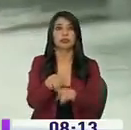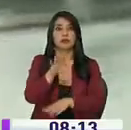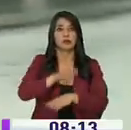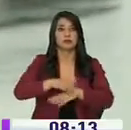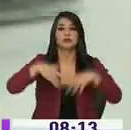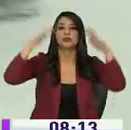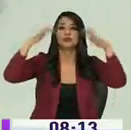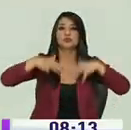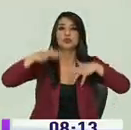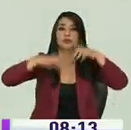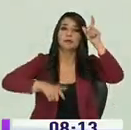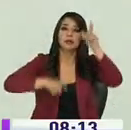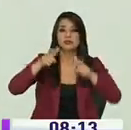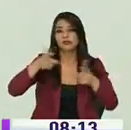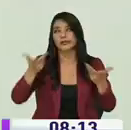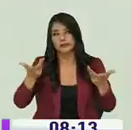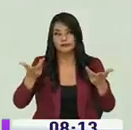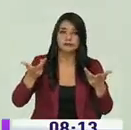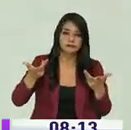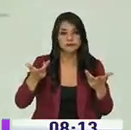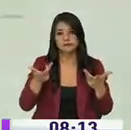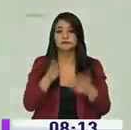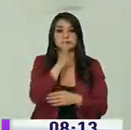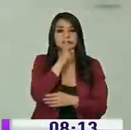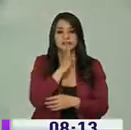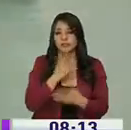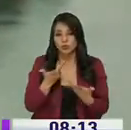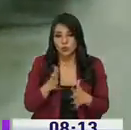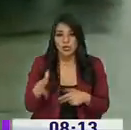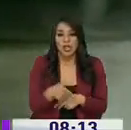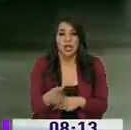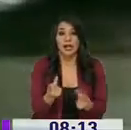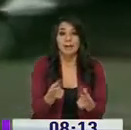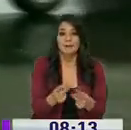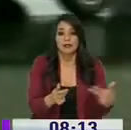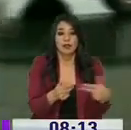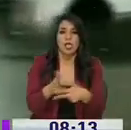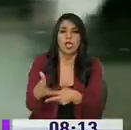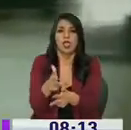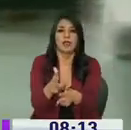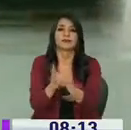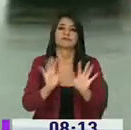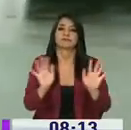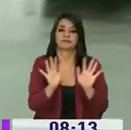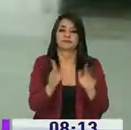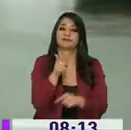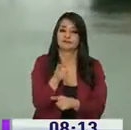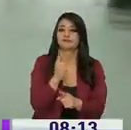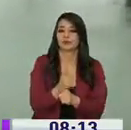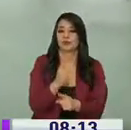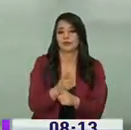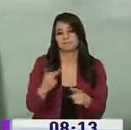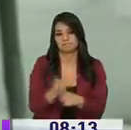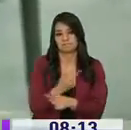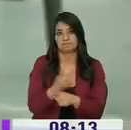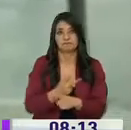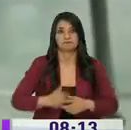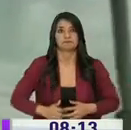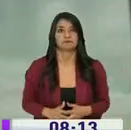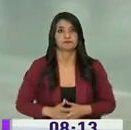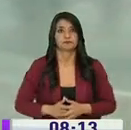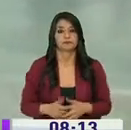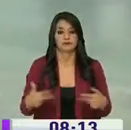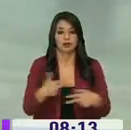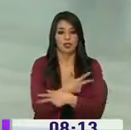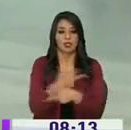¿no? A veces la gente también tiene mucha menos paciencia y no esperan a que pase uno o otro vehículo para poder cruzar. Miren cómo cruzan,